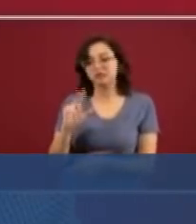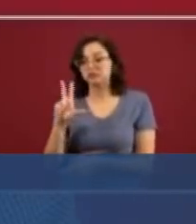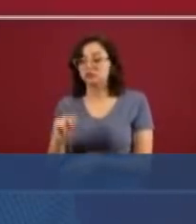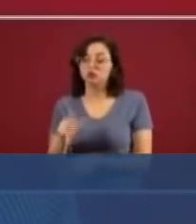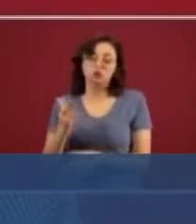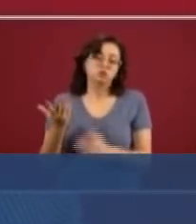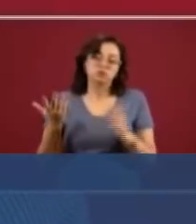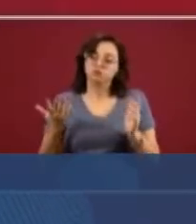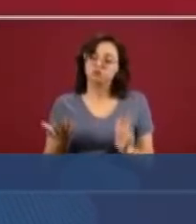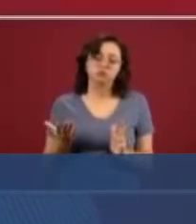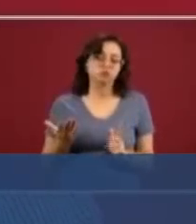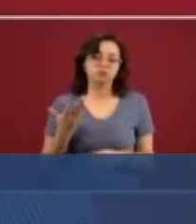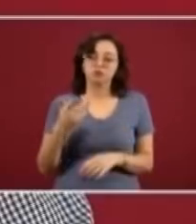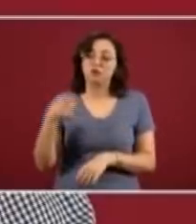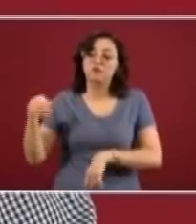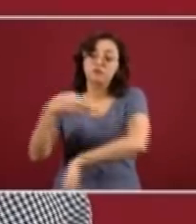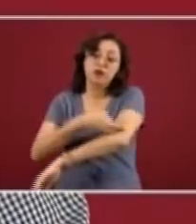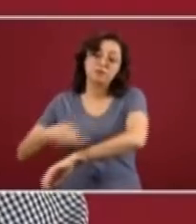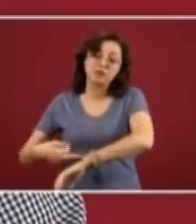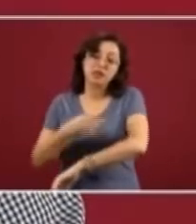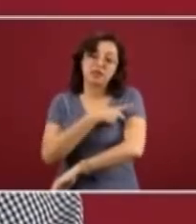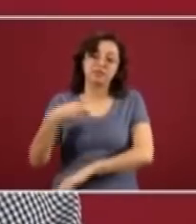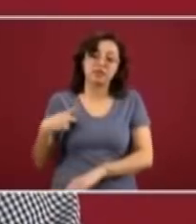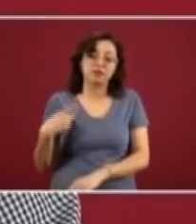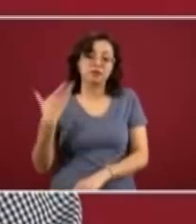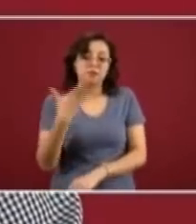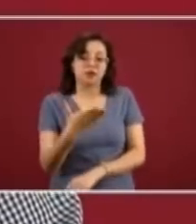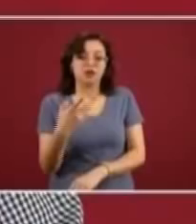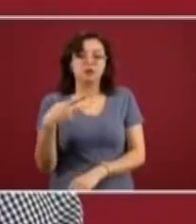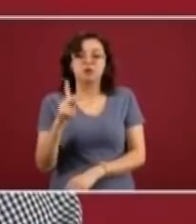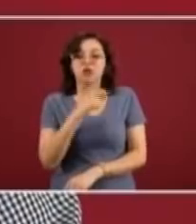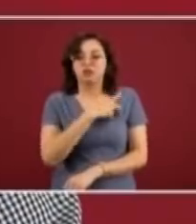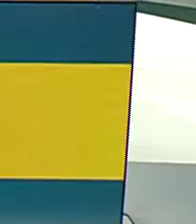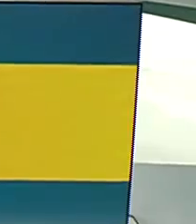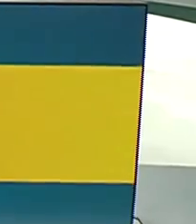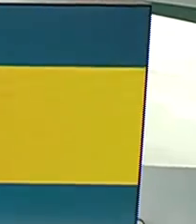revisar en un momento muy, o se tendrían que revisar en lo particular cada uno de ellos.